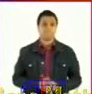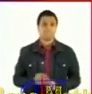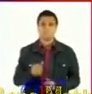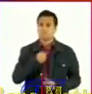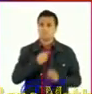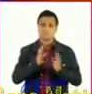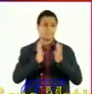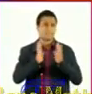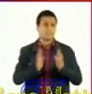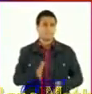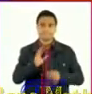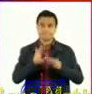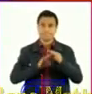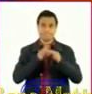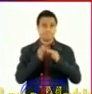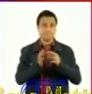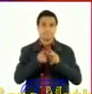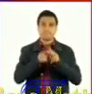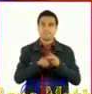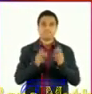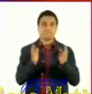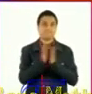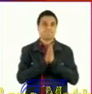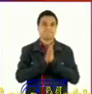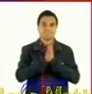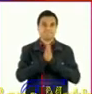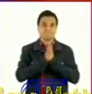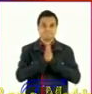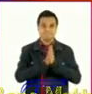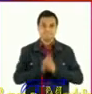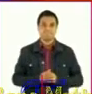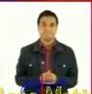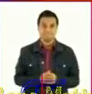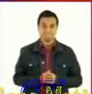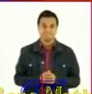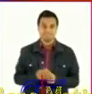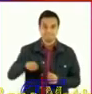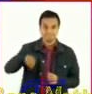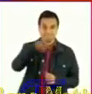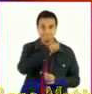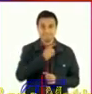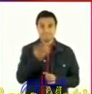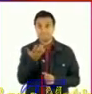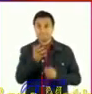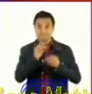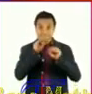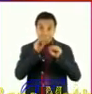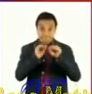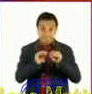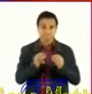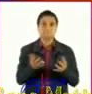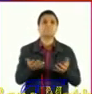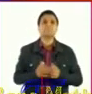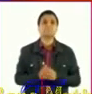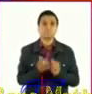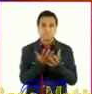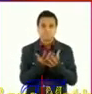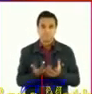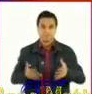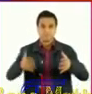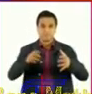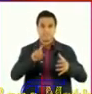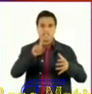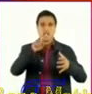más que listo para iniciar. Pues ya tenemos claro lo que vamos a elaborar, que es un captador pluvial. ¿Qué te parece